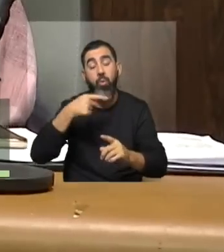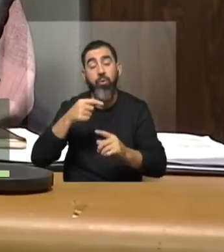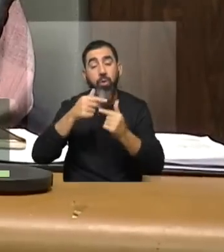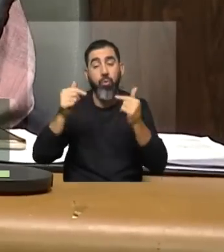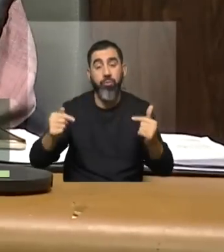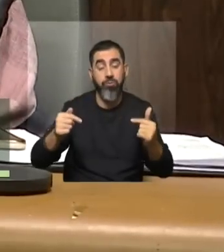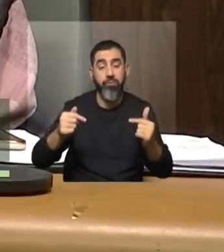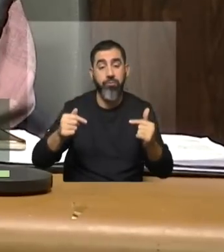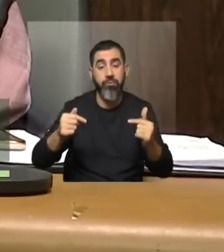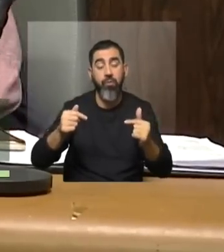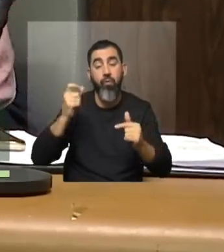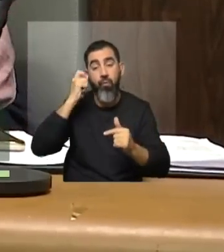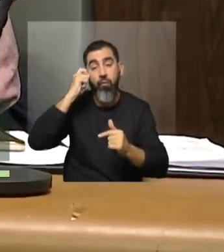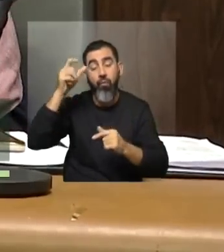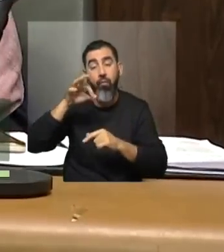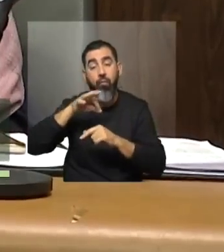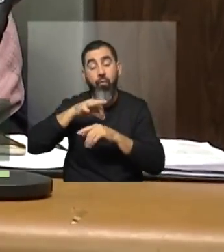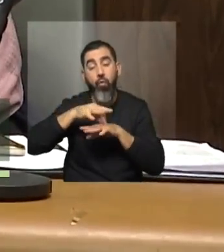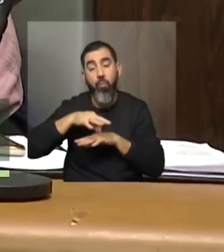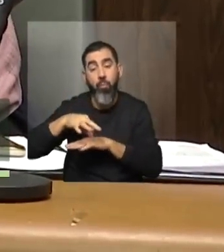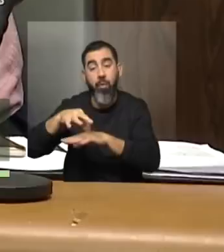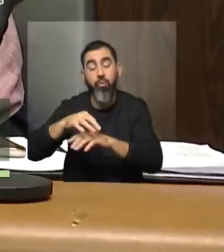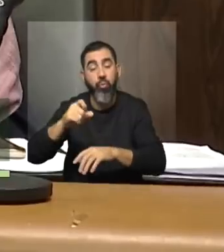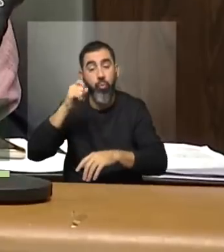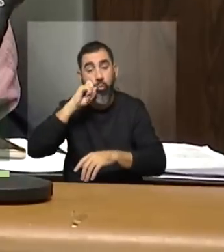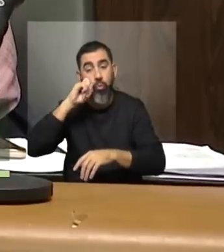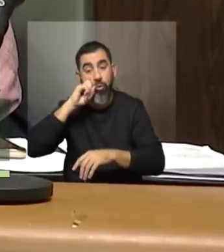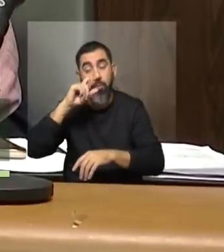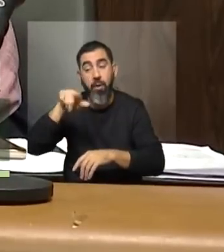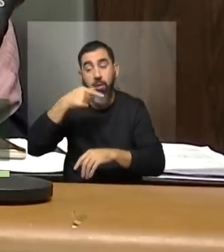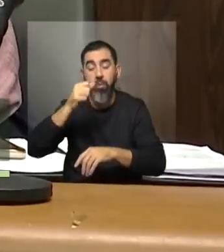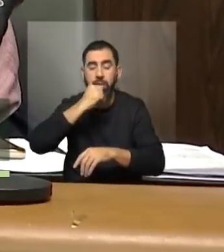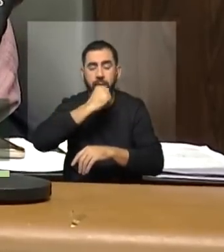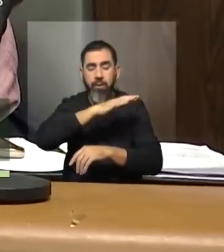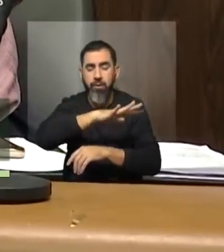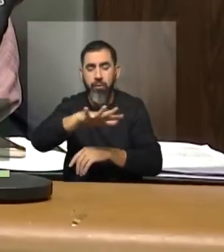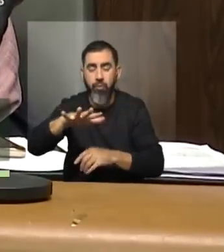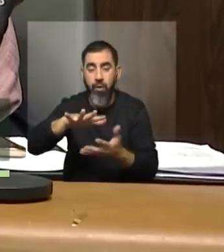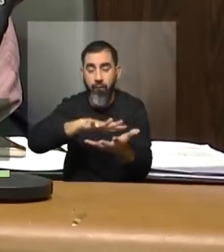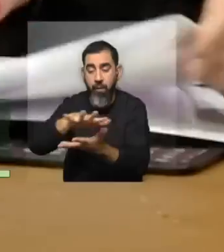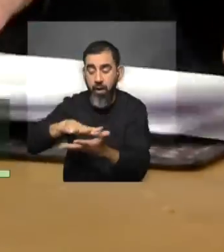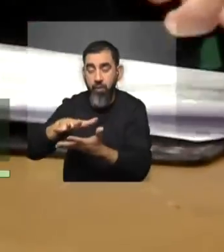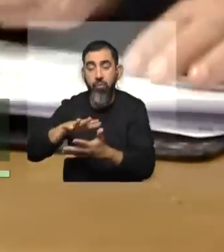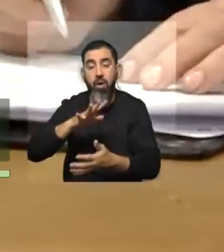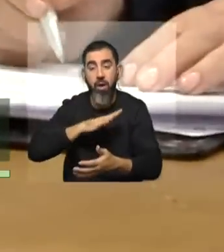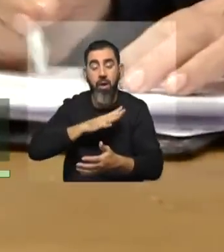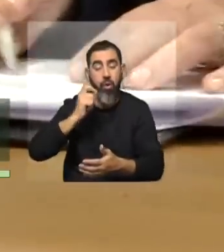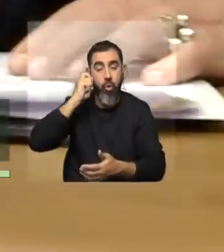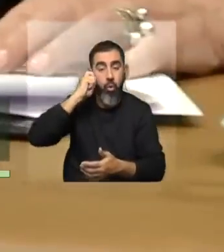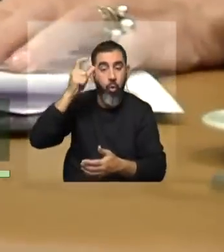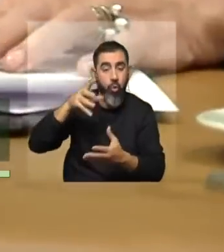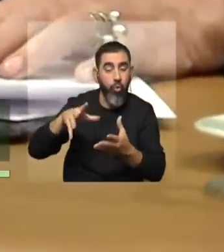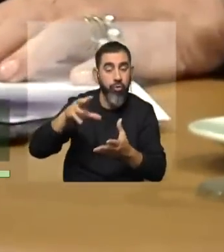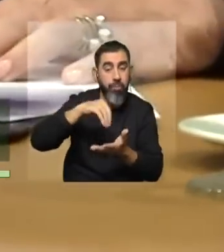entregable que va a ser la formación de guías turísticos, porque después que generemos esas historias barrio por barrio se va a generar conocimiento